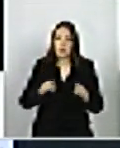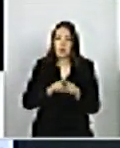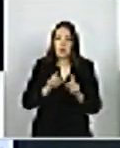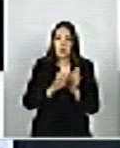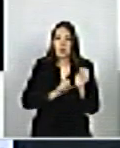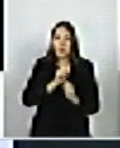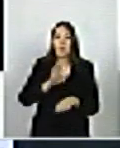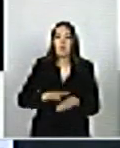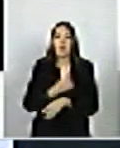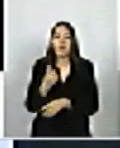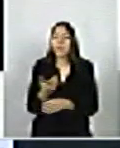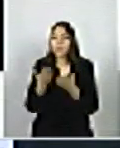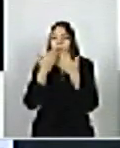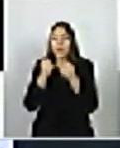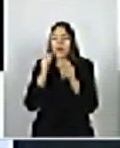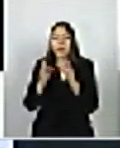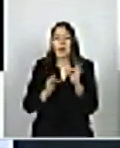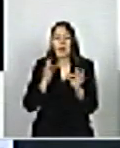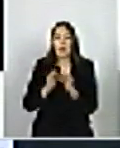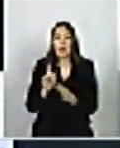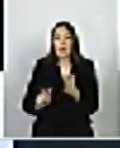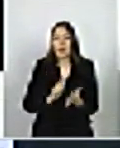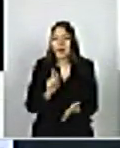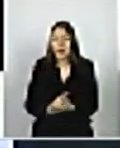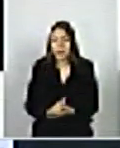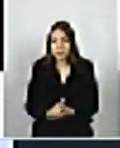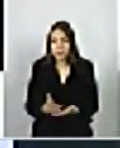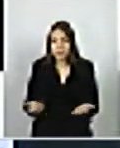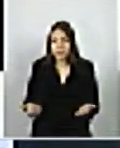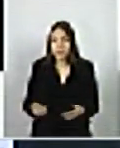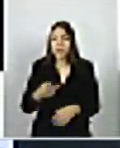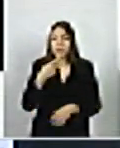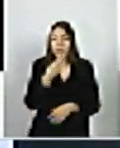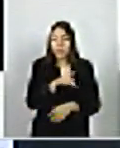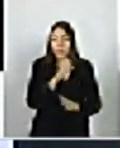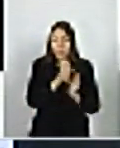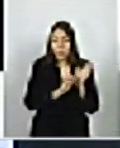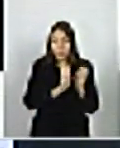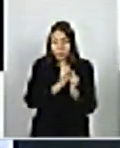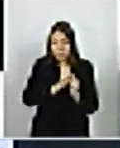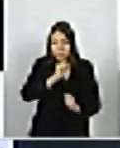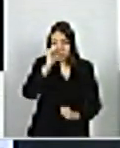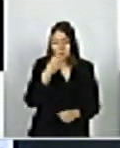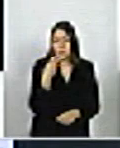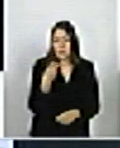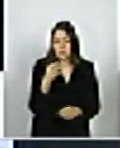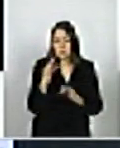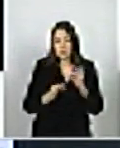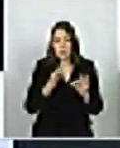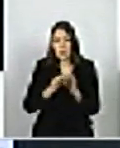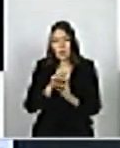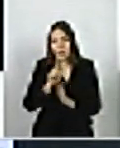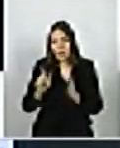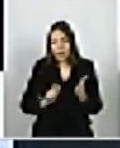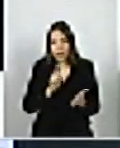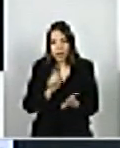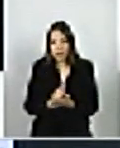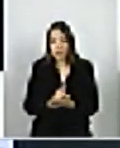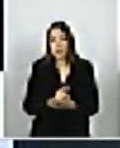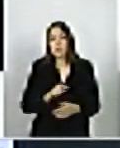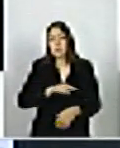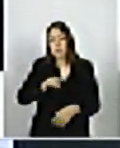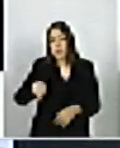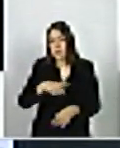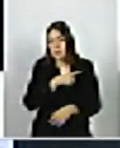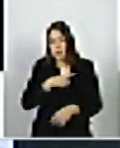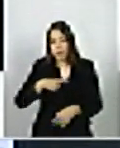ley. La Constitución es una ley, no es una declaración de principios. Entonces, actuemos conforme a